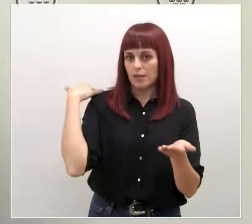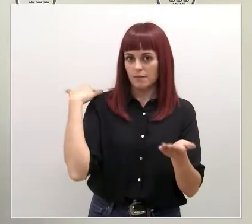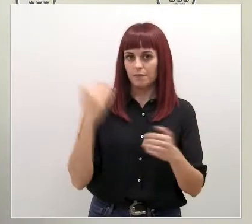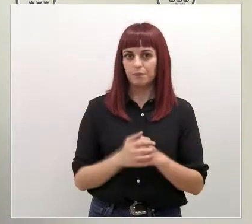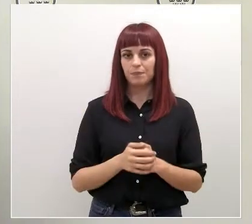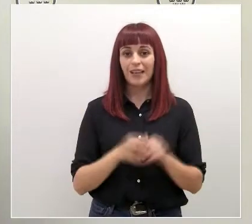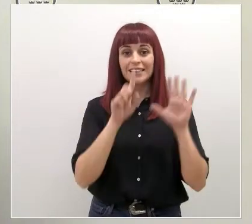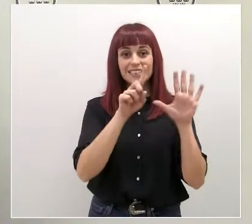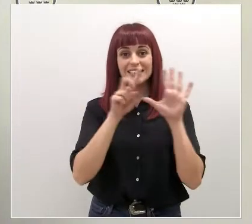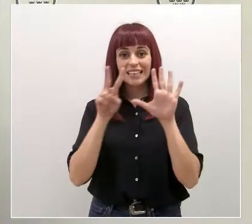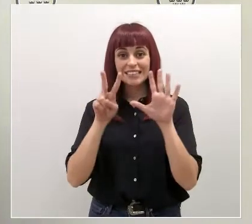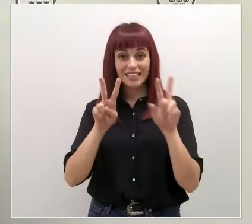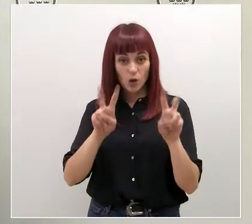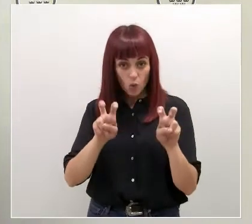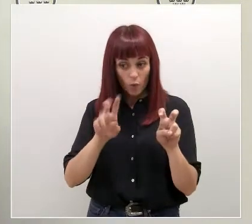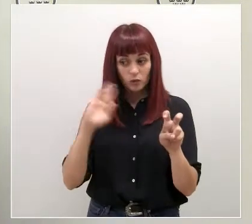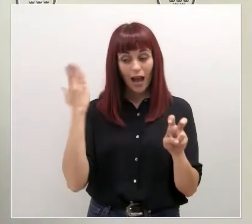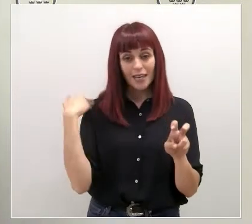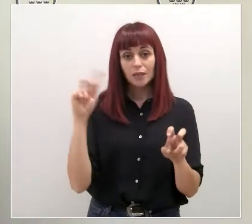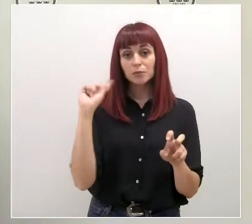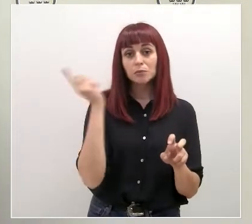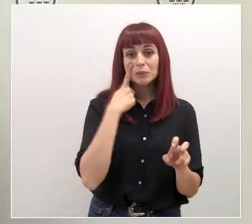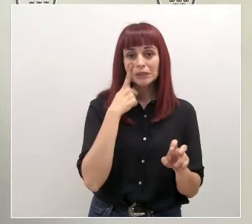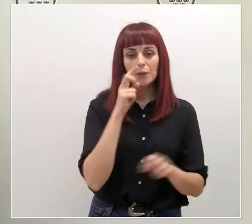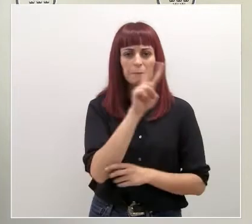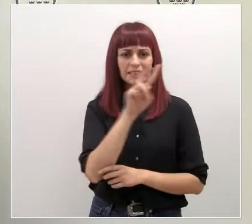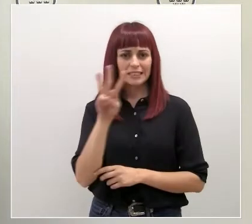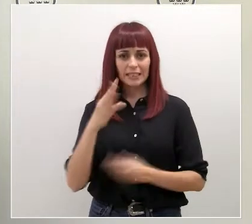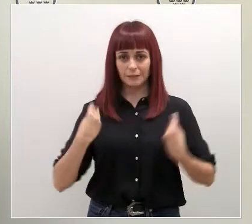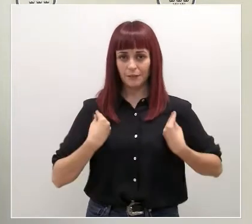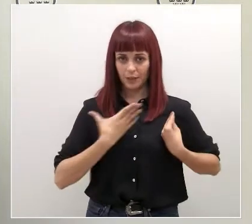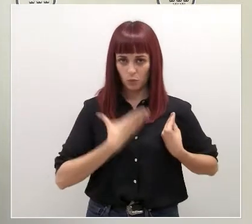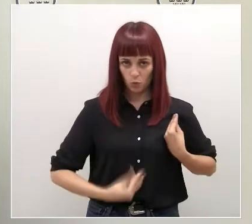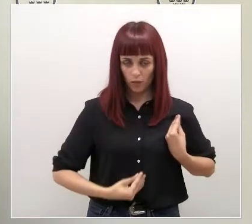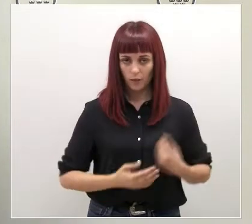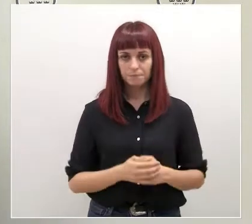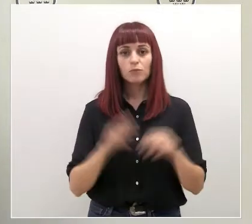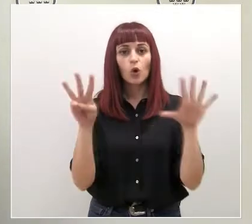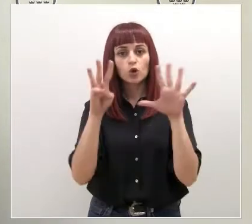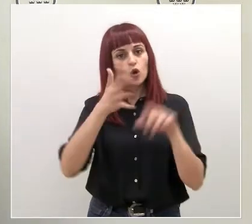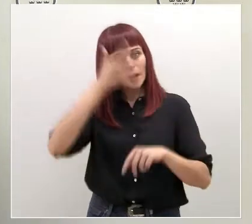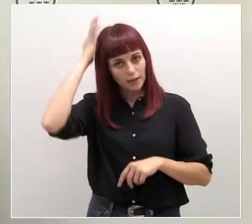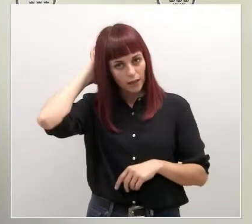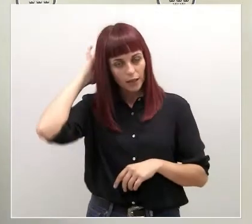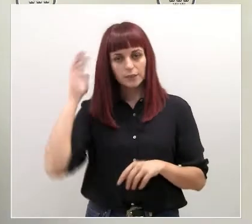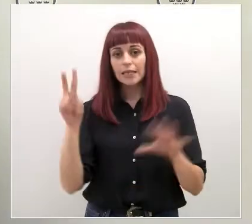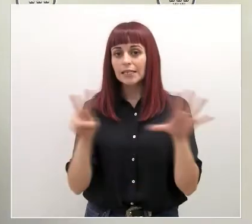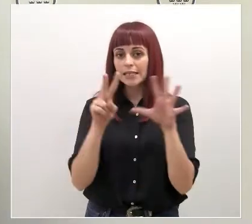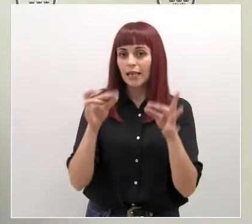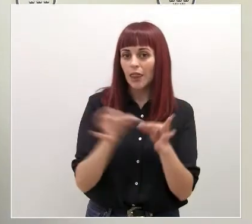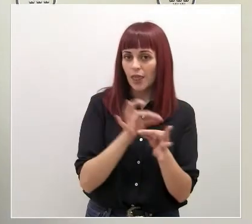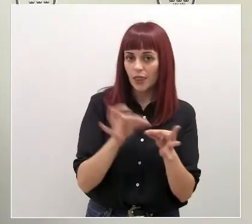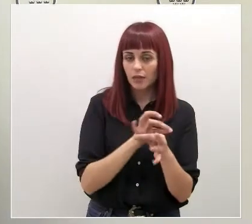De los 67 casos nuevos detectados ayer, 23 corresponden a Murcia, 8 a Cartagena, 7 a